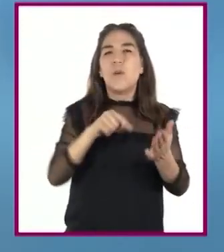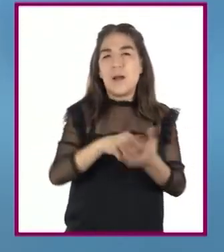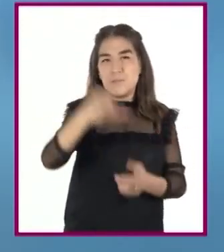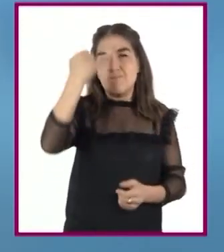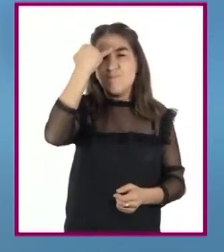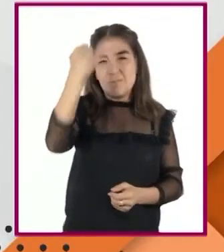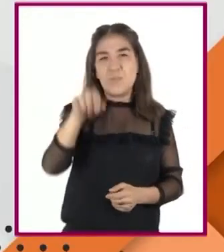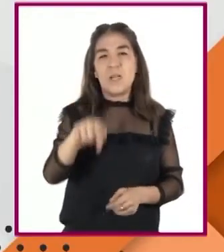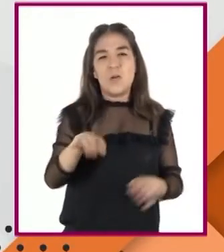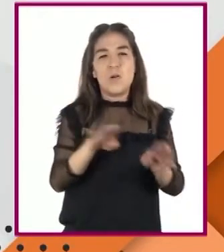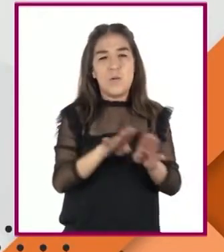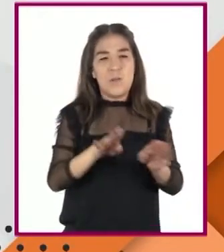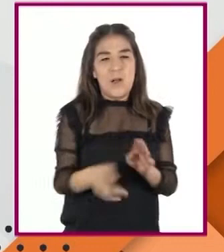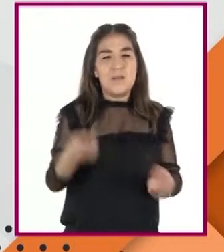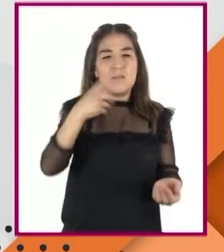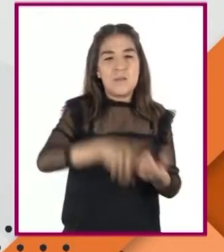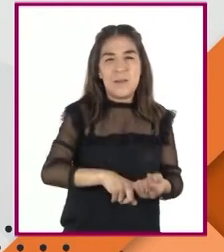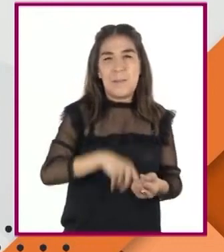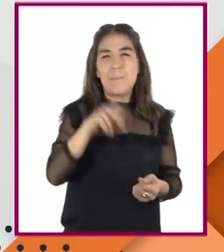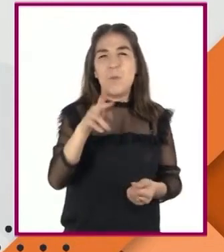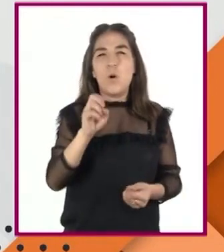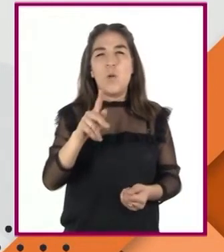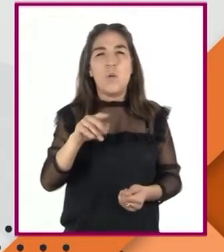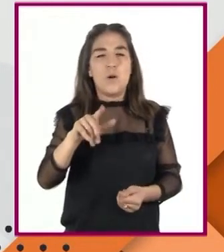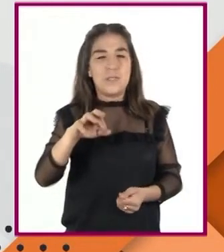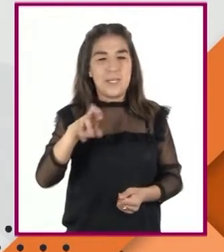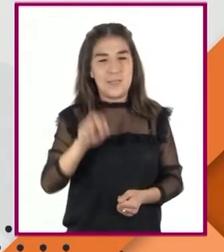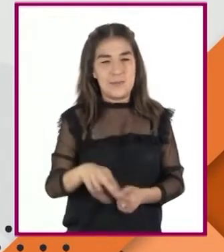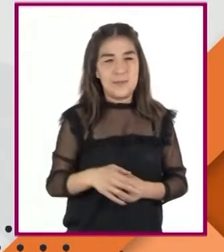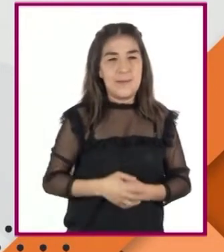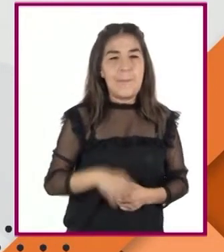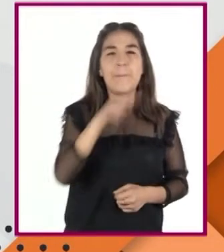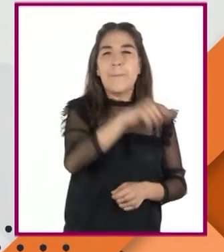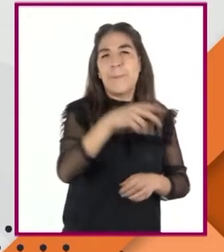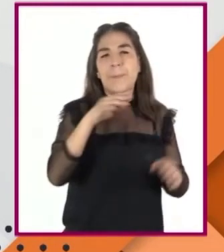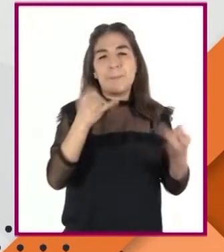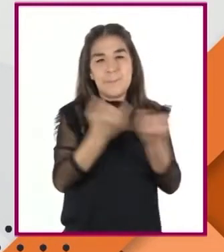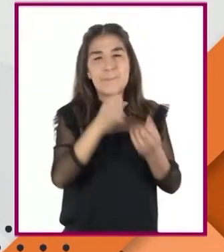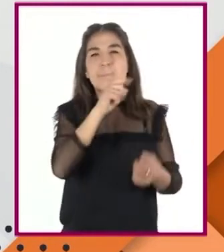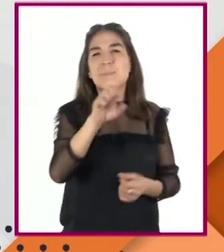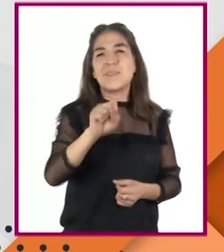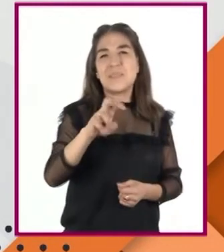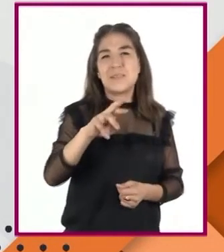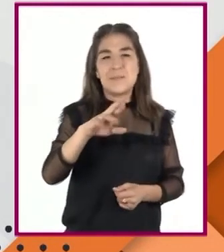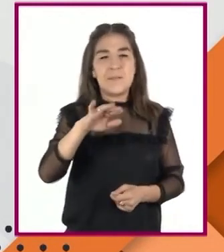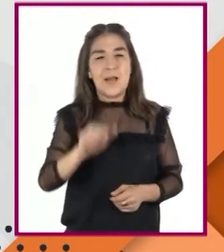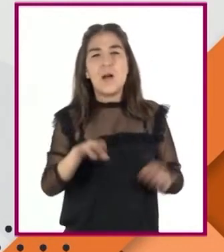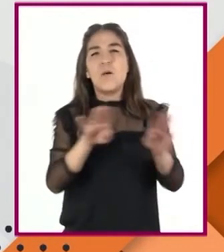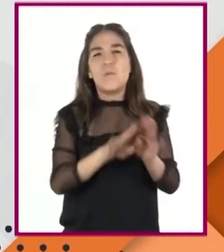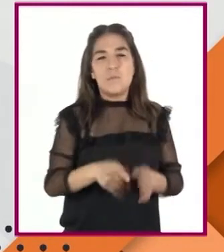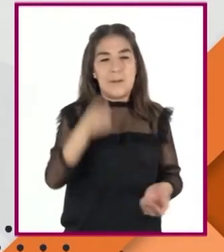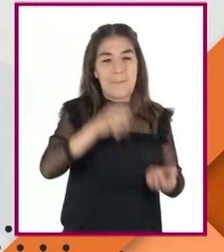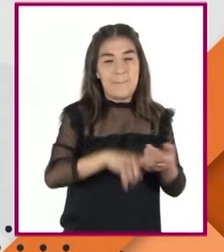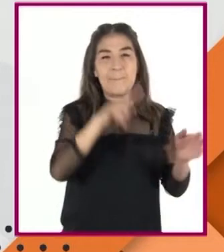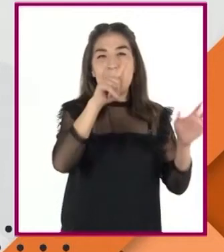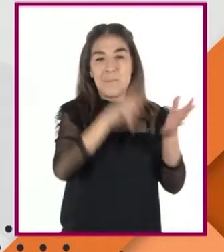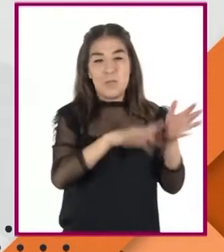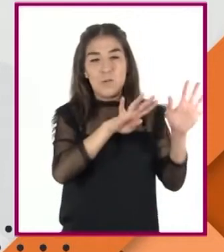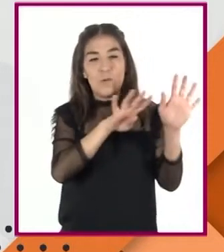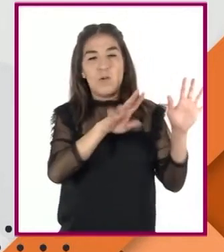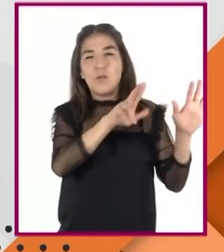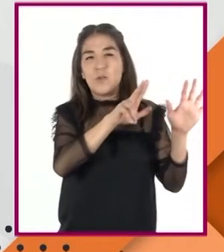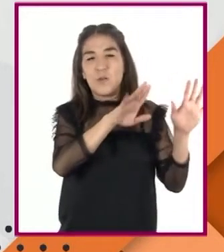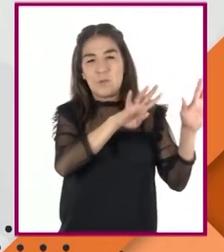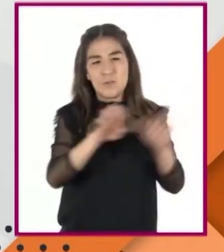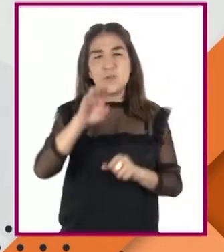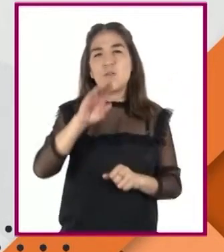un polvorín. Serbia formaba parte del Imperio Otomano y para 1882 obtuvo su autonomía